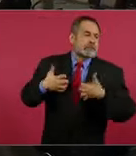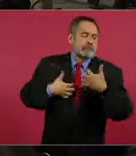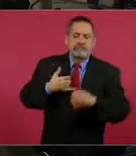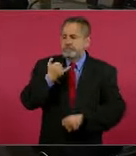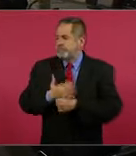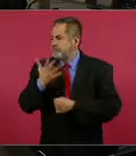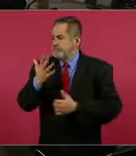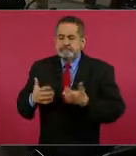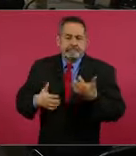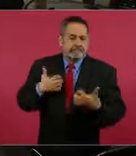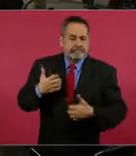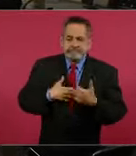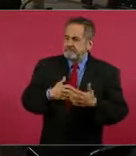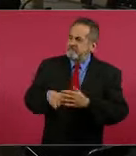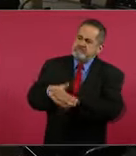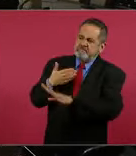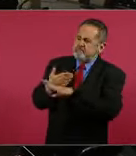ataques.